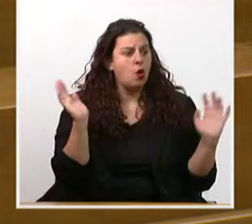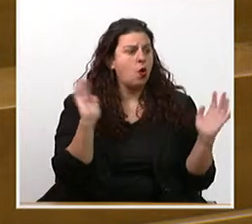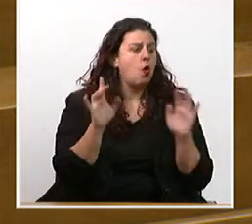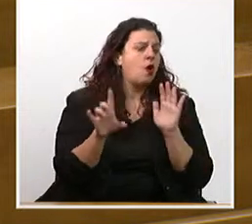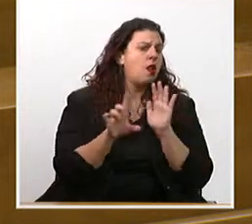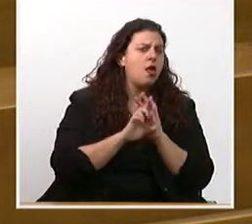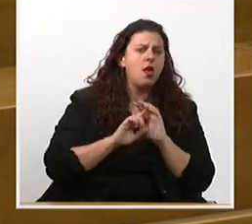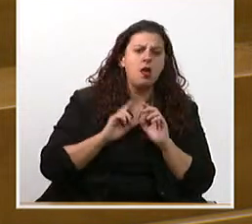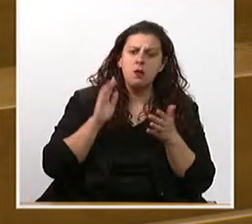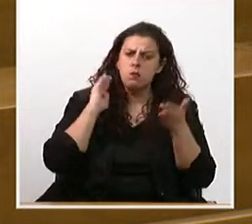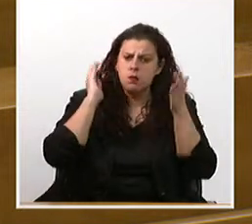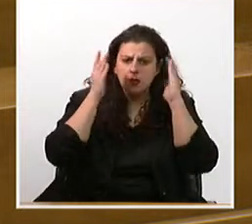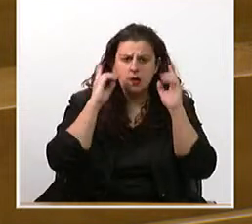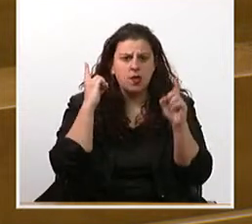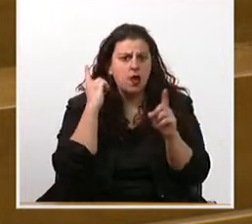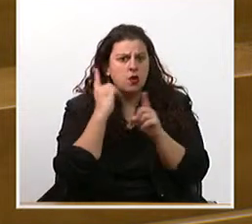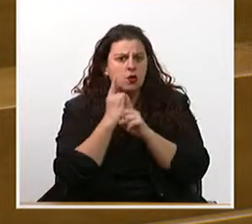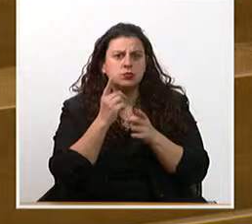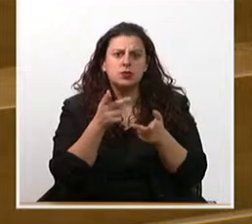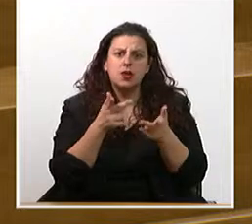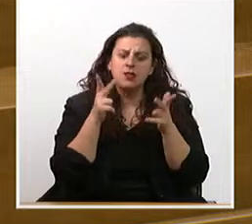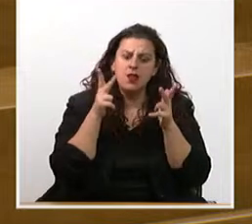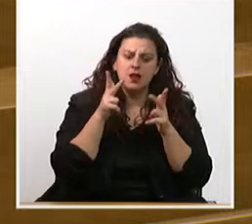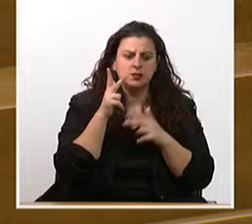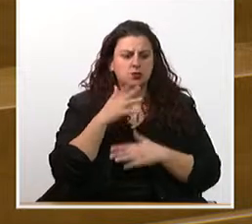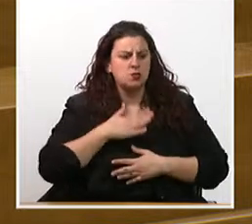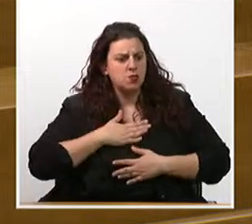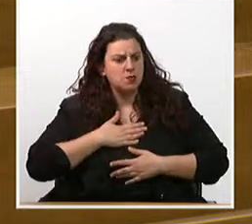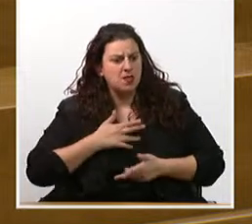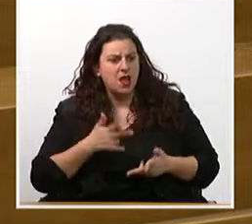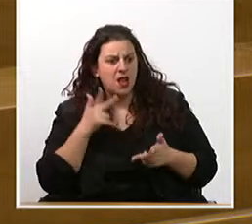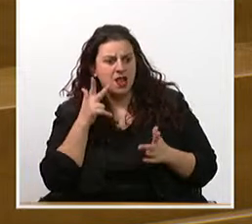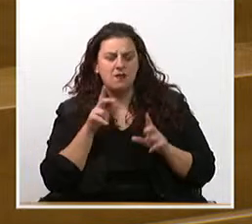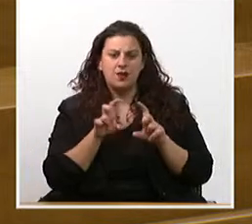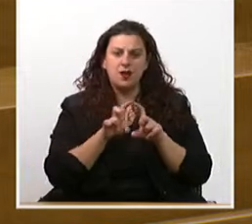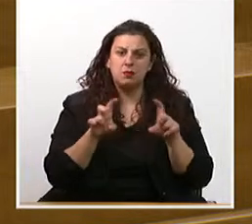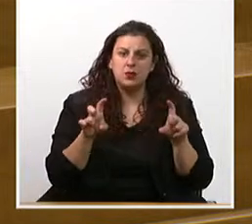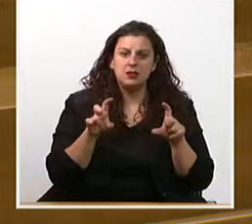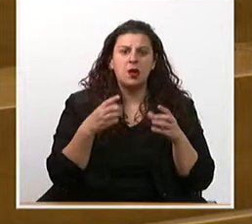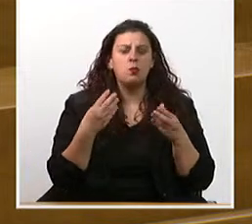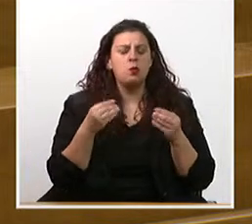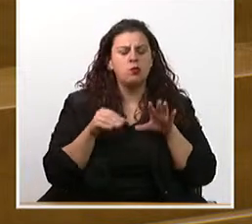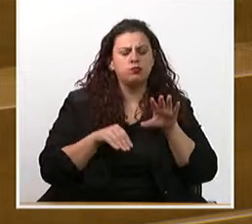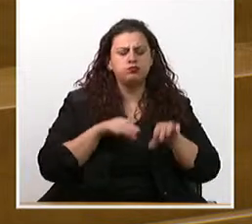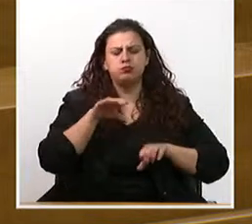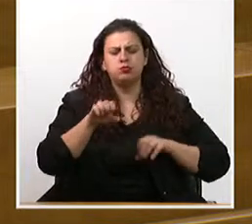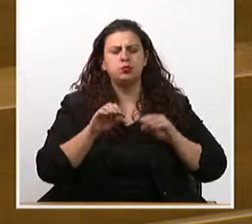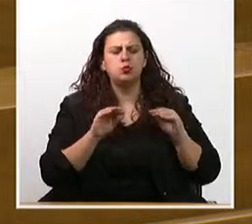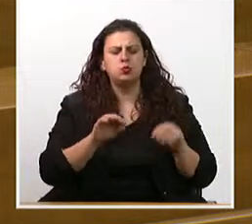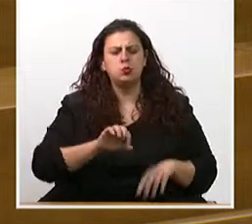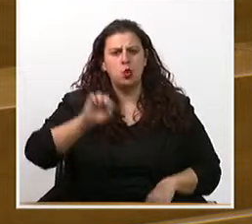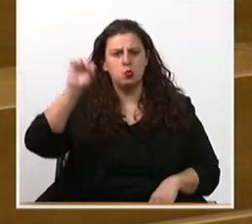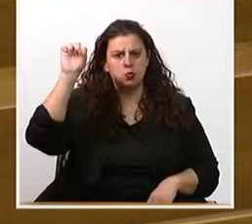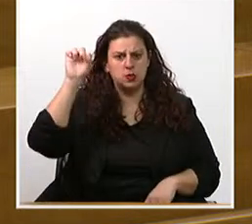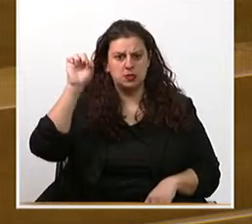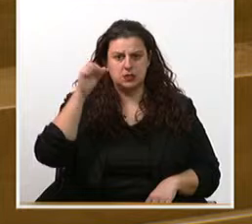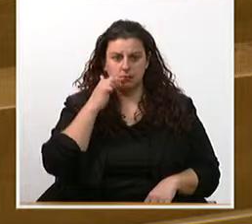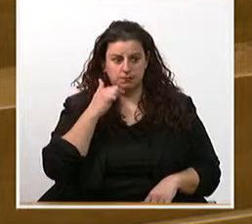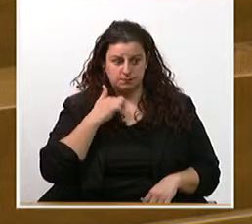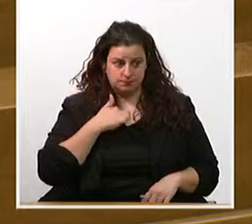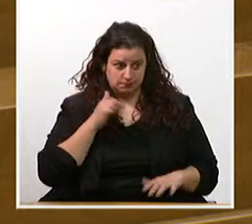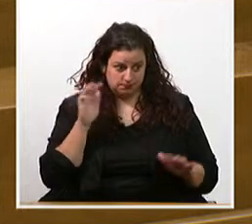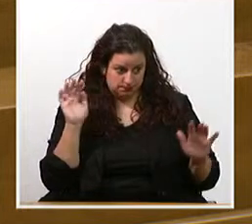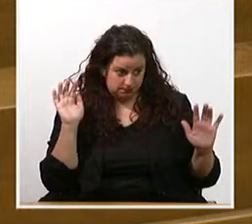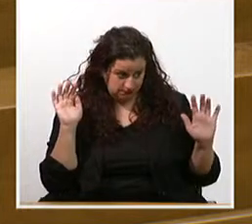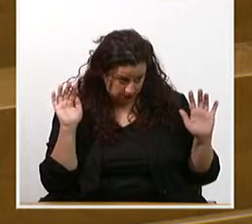los derechos de Propiedad y libre empresa puro intervencionismo y puro comunismo hasta cuá AB